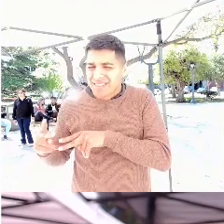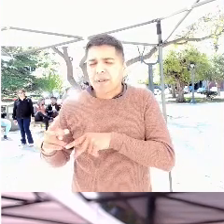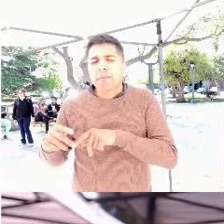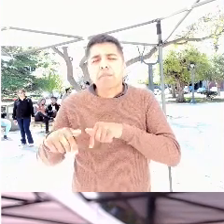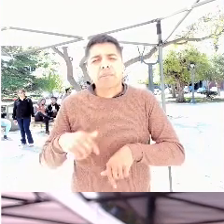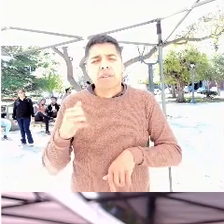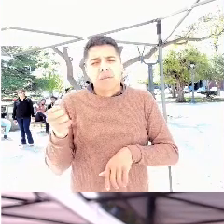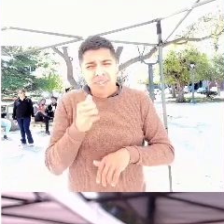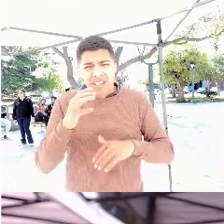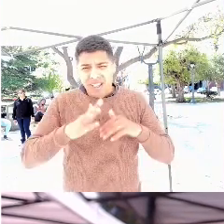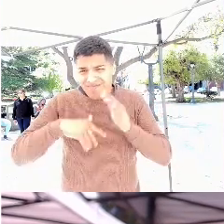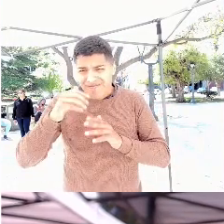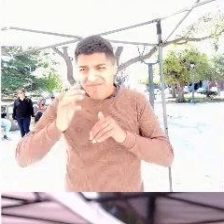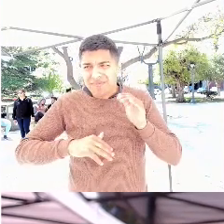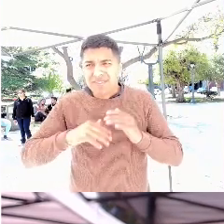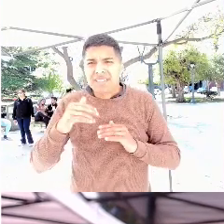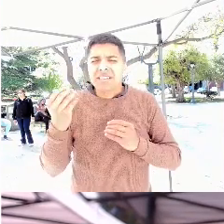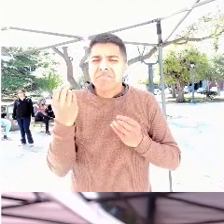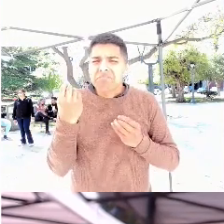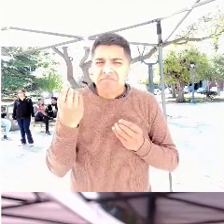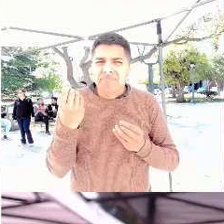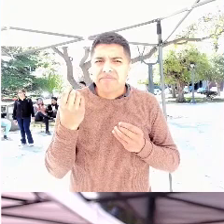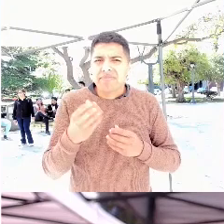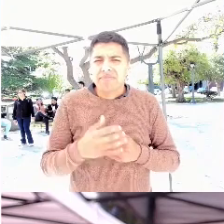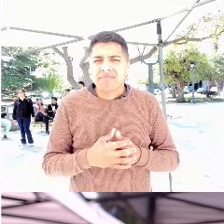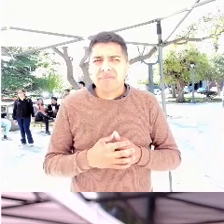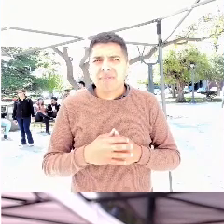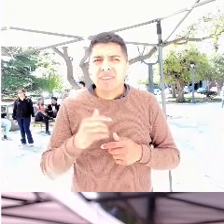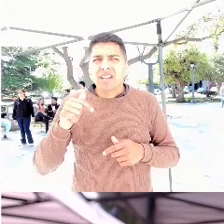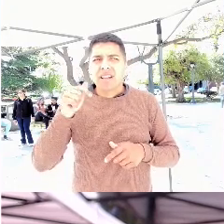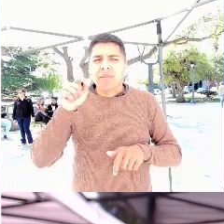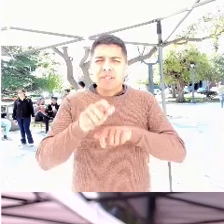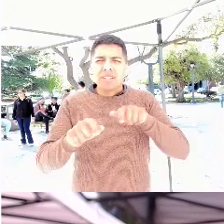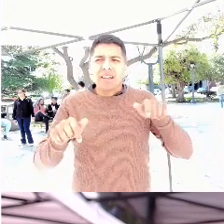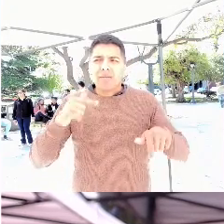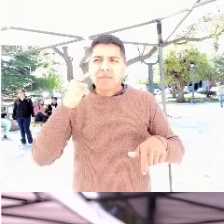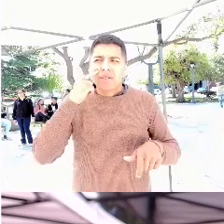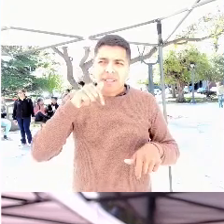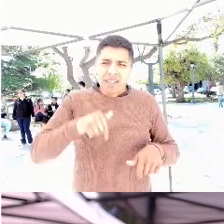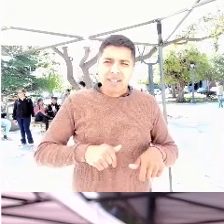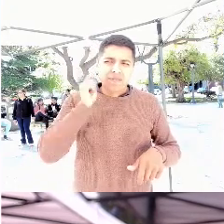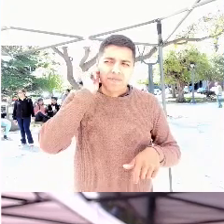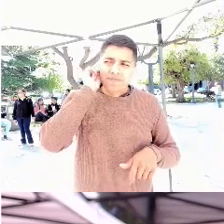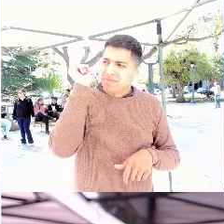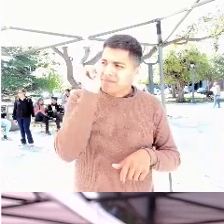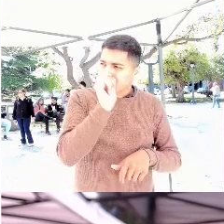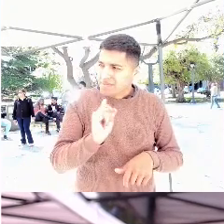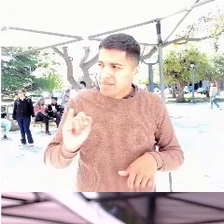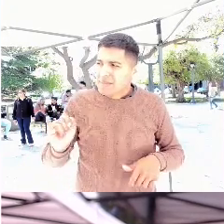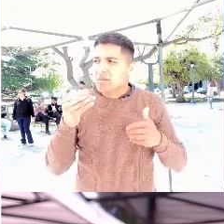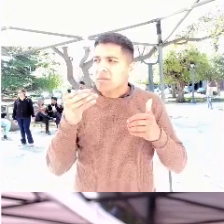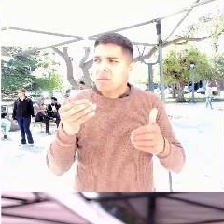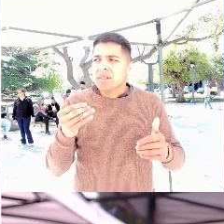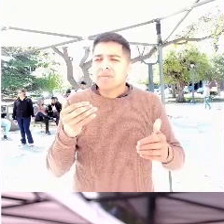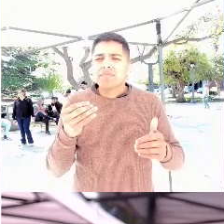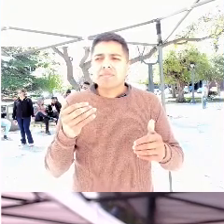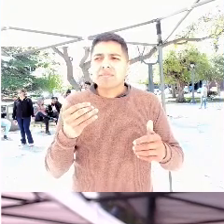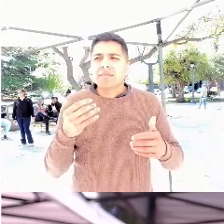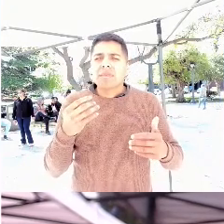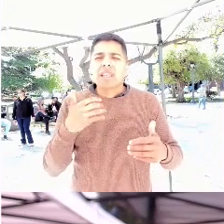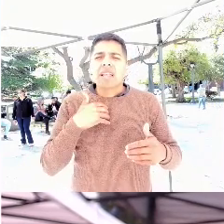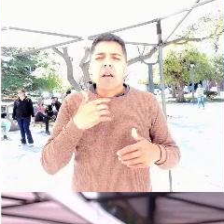Estas importantes obras hacen a que los godicruceños y las godicruceñas puedan invertir en